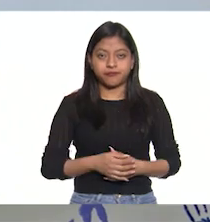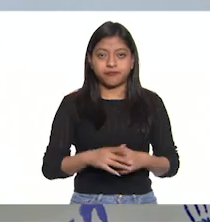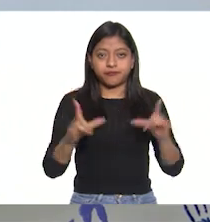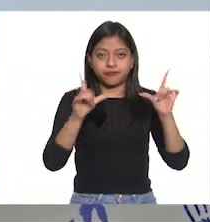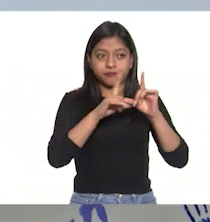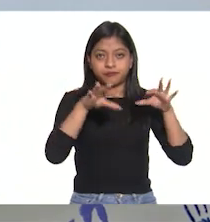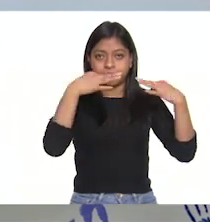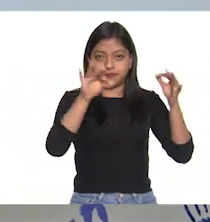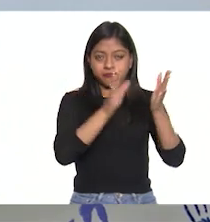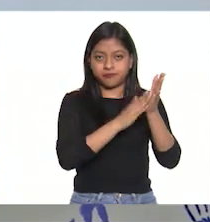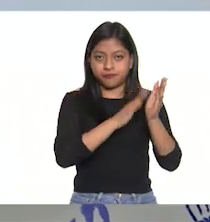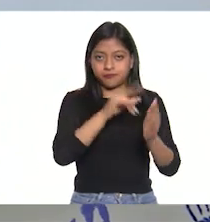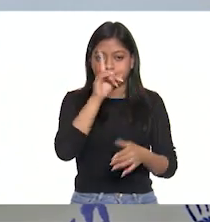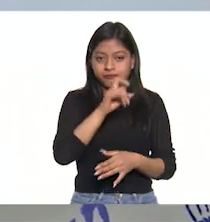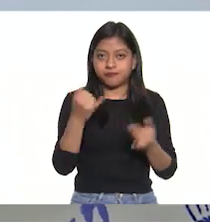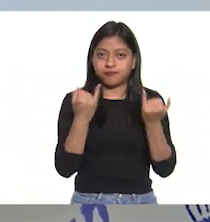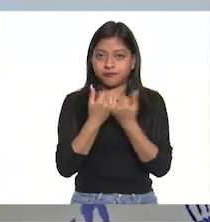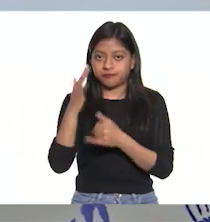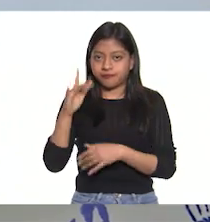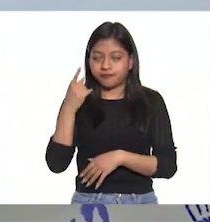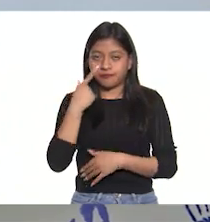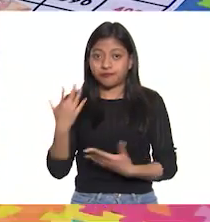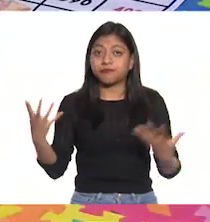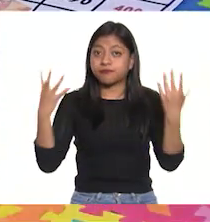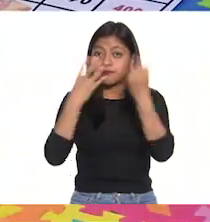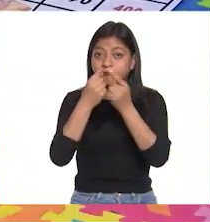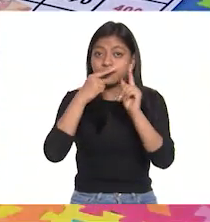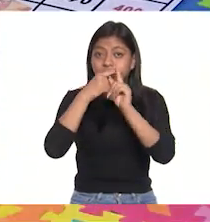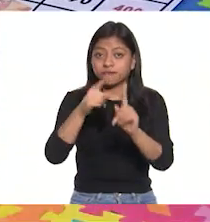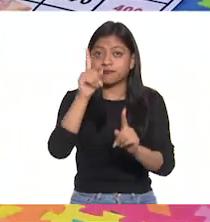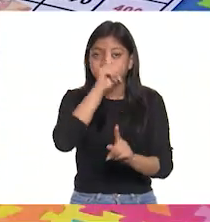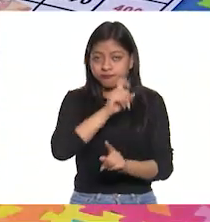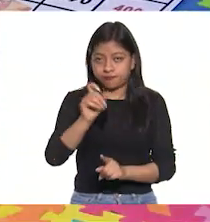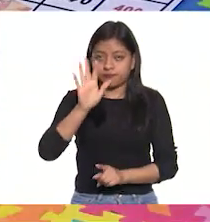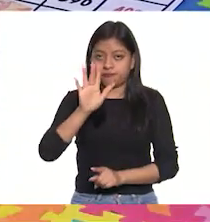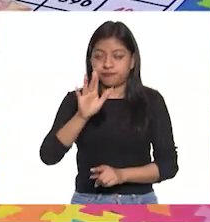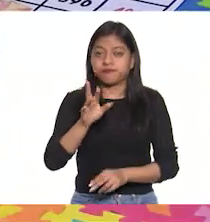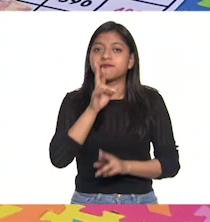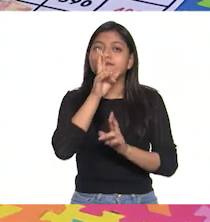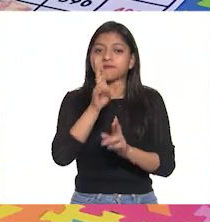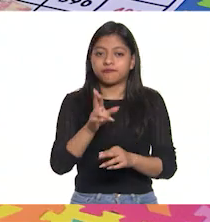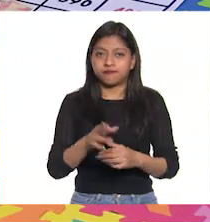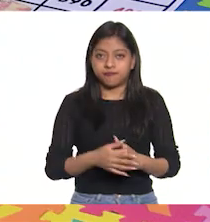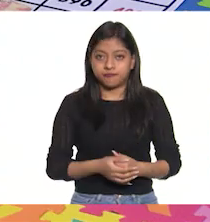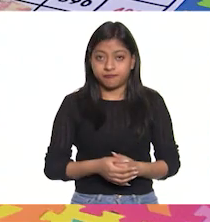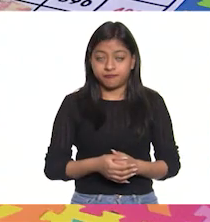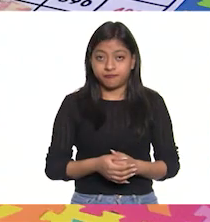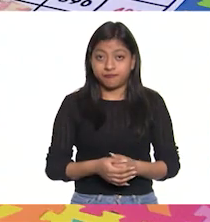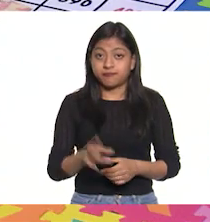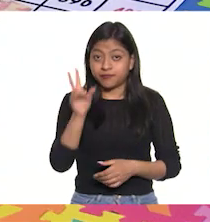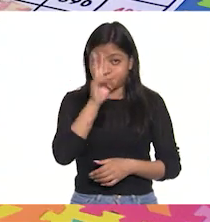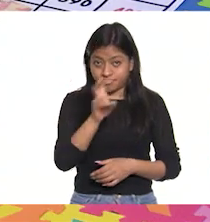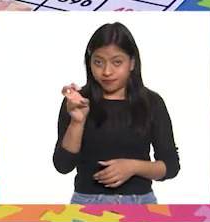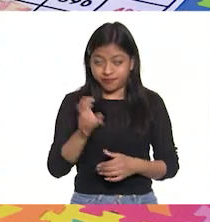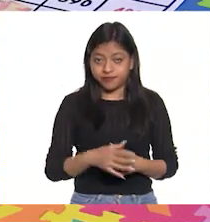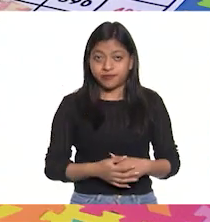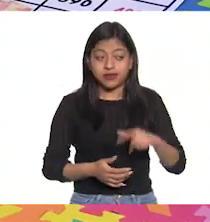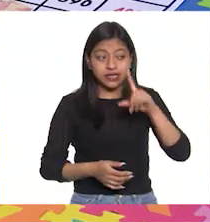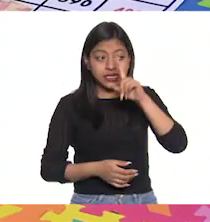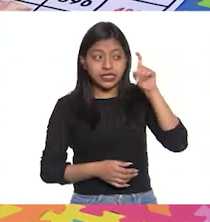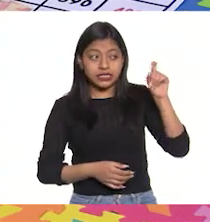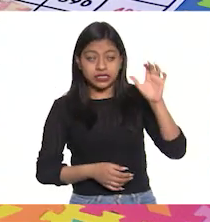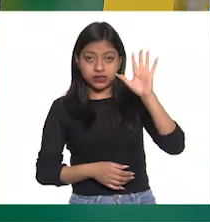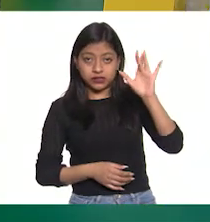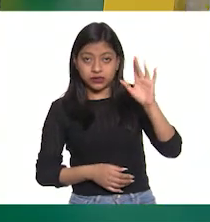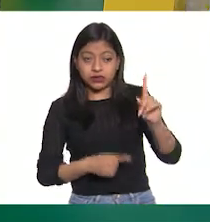a hacer la suma. 100 ¿cuánto es? Más 50, 150. Más 50, 200 pesos.